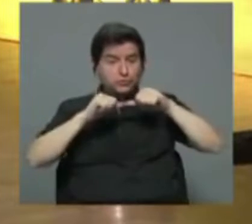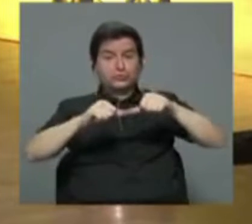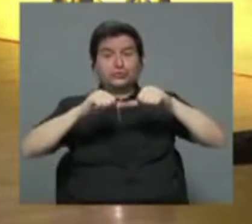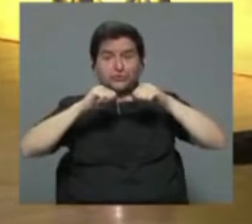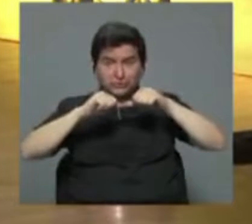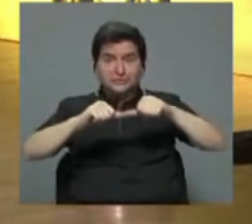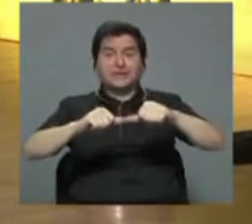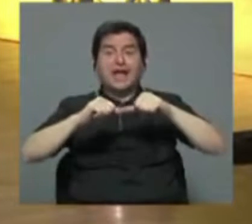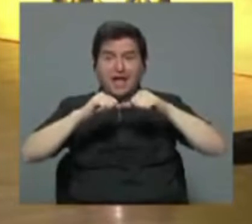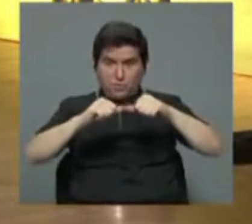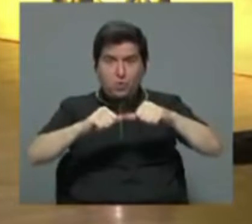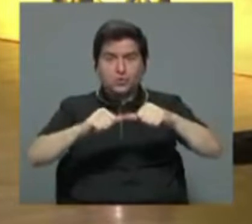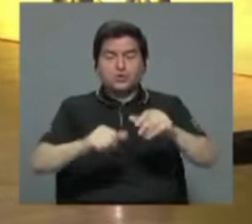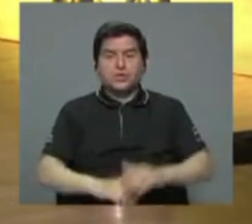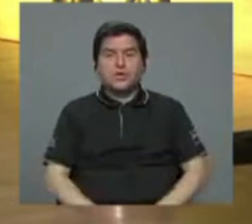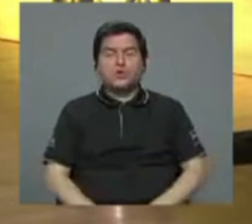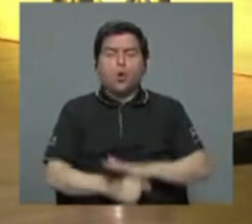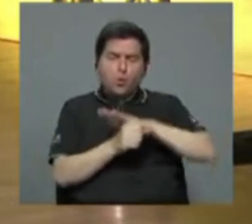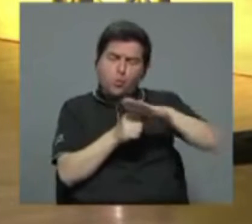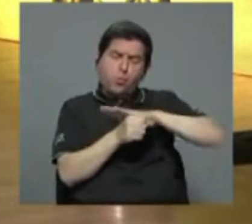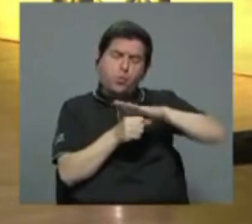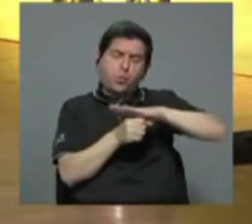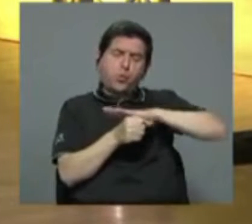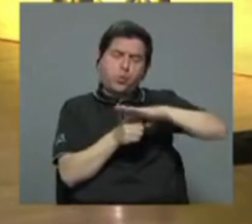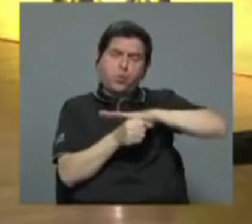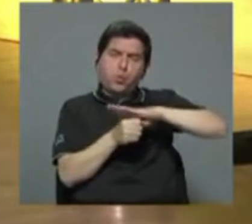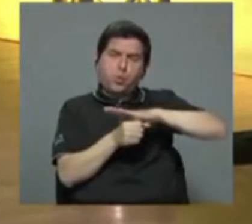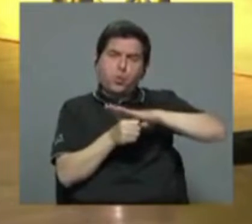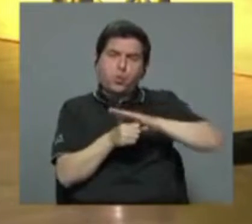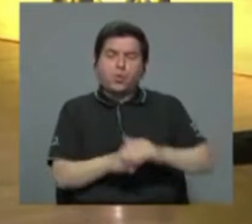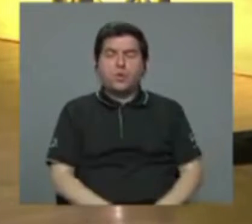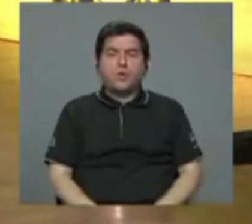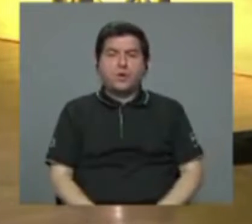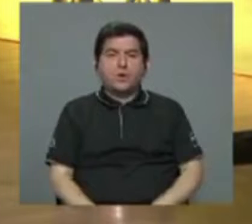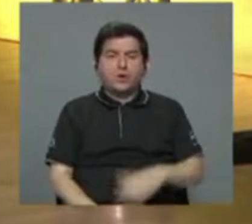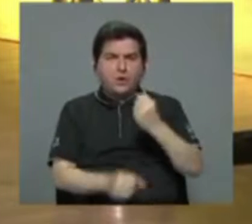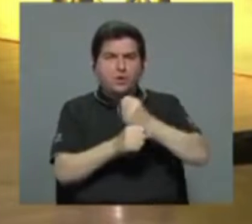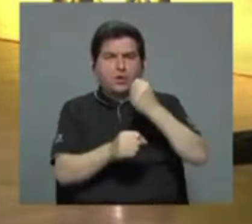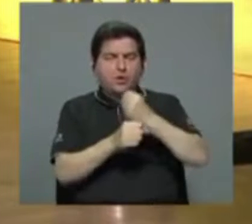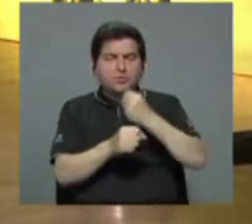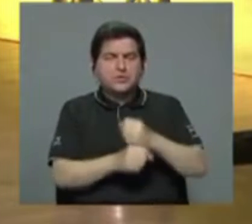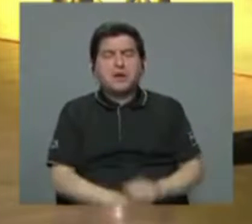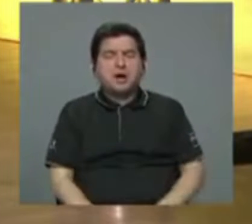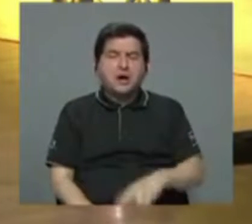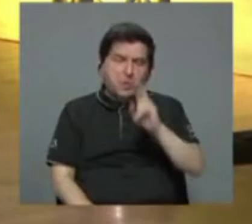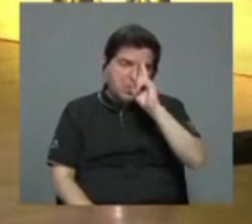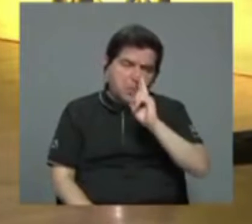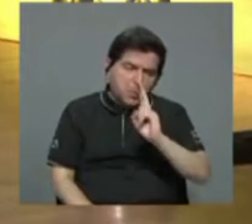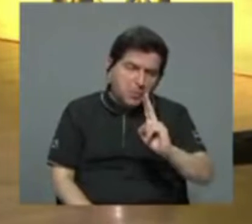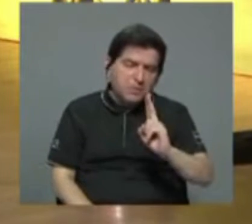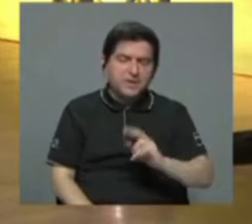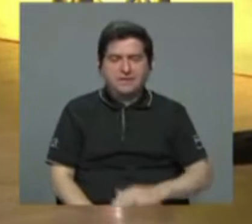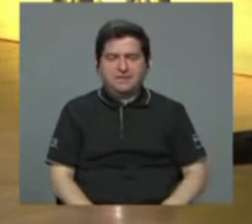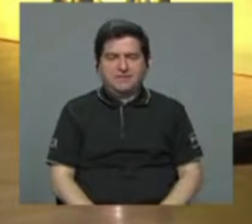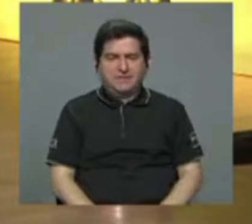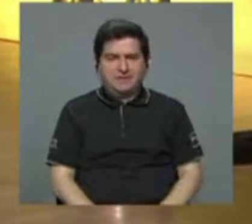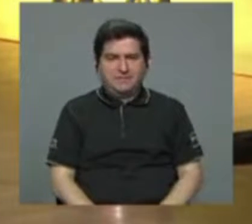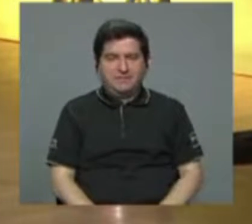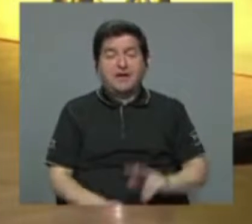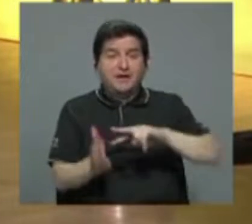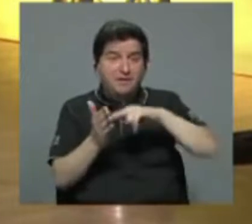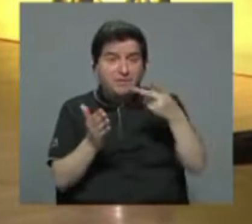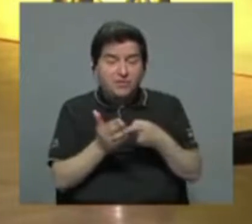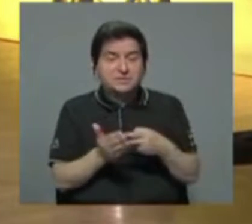permanentemente ocupados con una misión muy modesta en cuanto